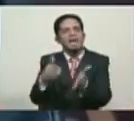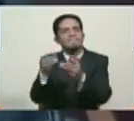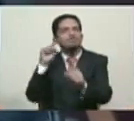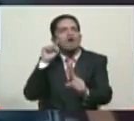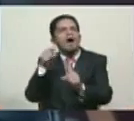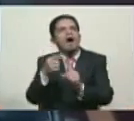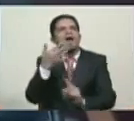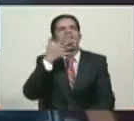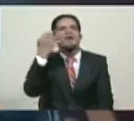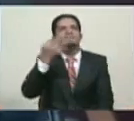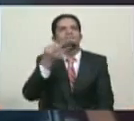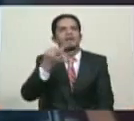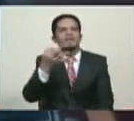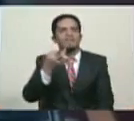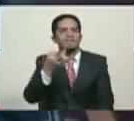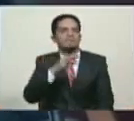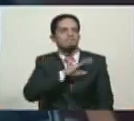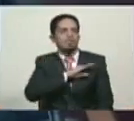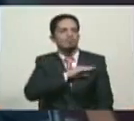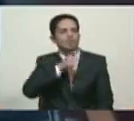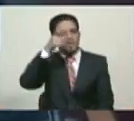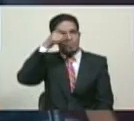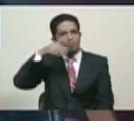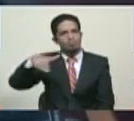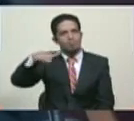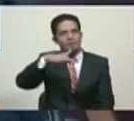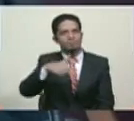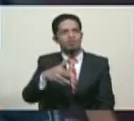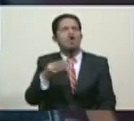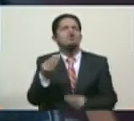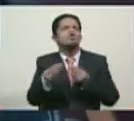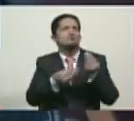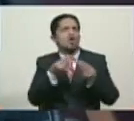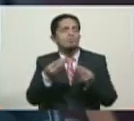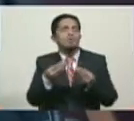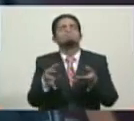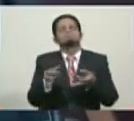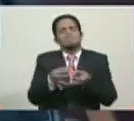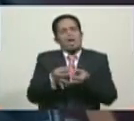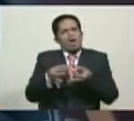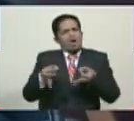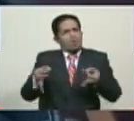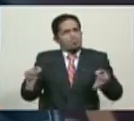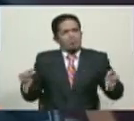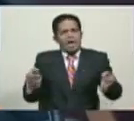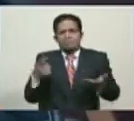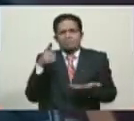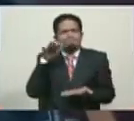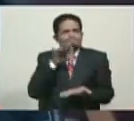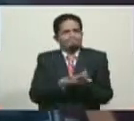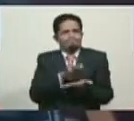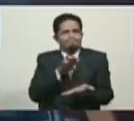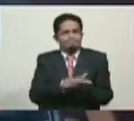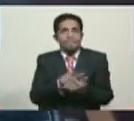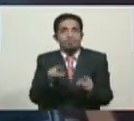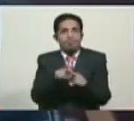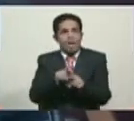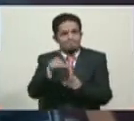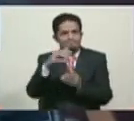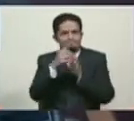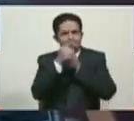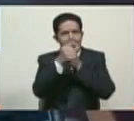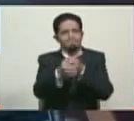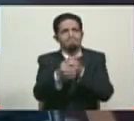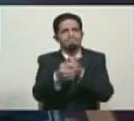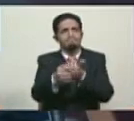verdad propia de los pueblos de la manera más civil, más educada y más pacífica como su conductor. Y